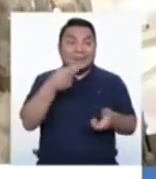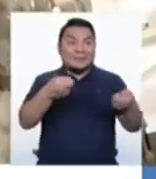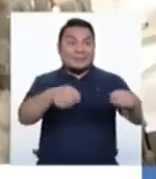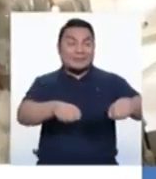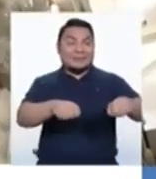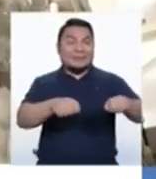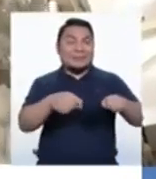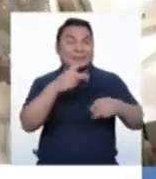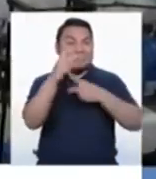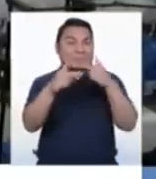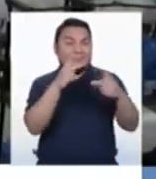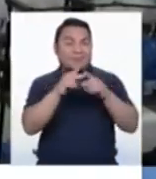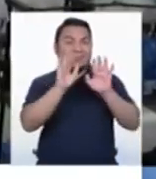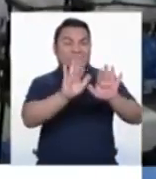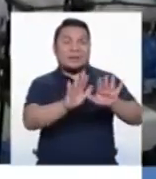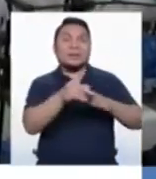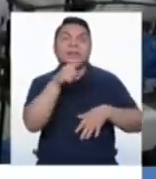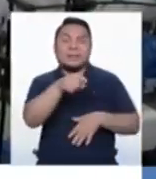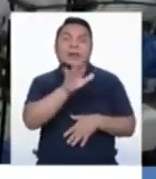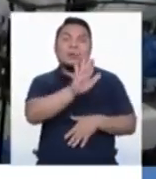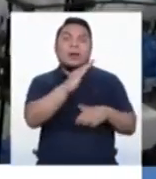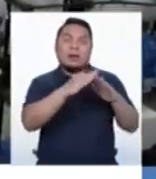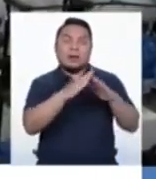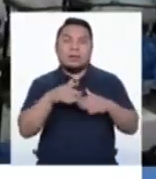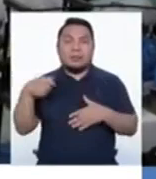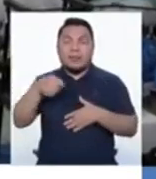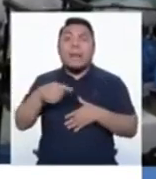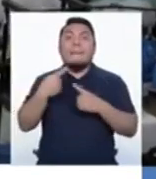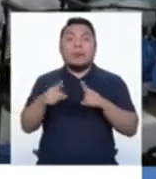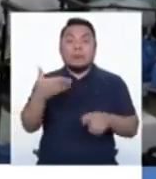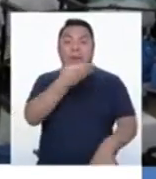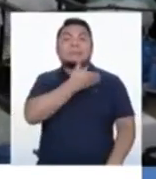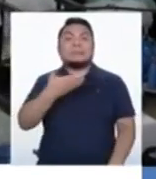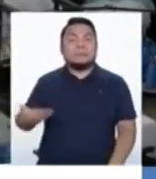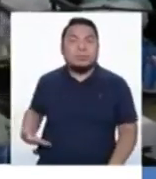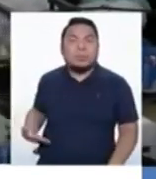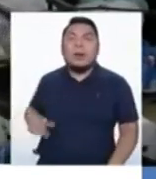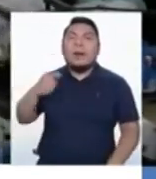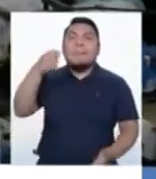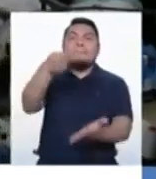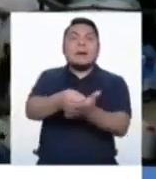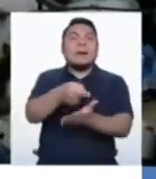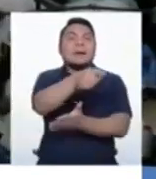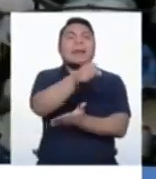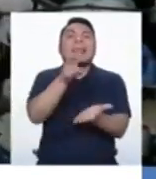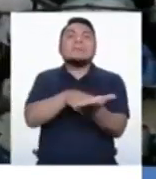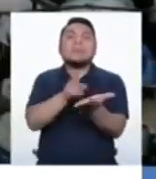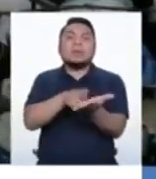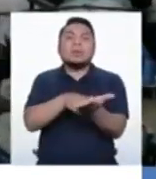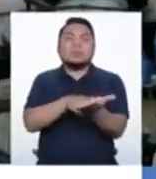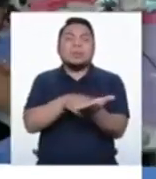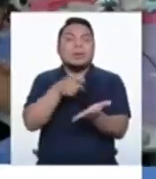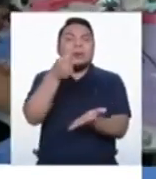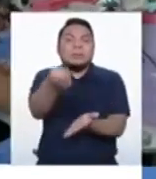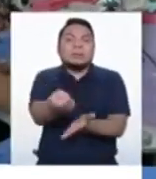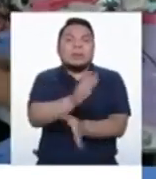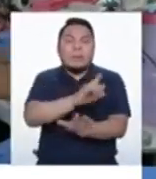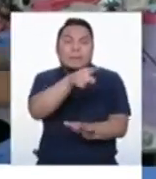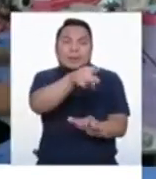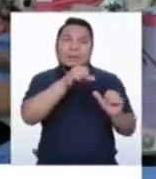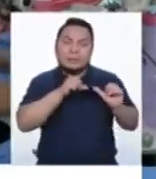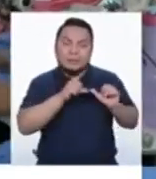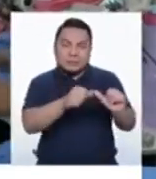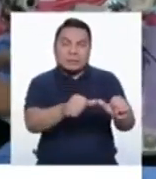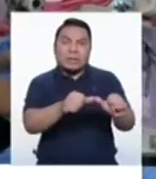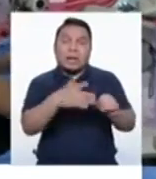una subvención por parte del Estado para que Salud siga brindando las prestaciones de seguridad social a los trabajadores en